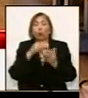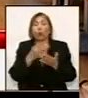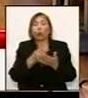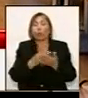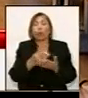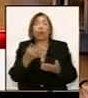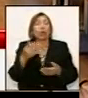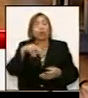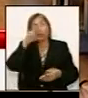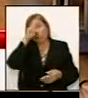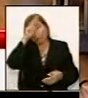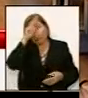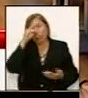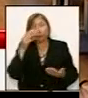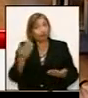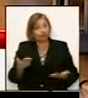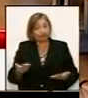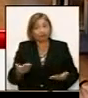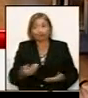Entonces,